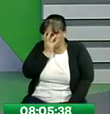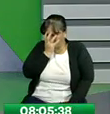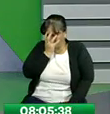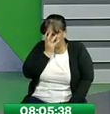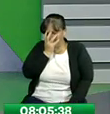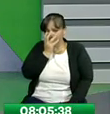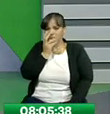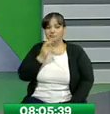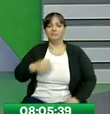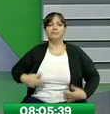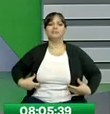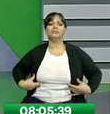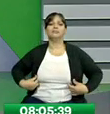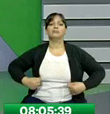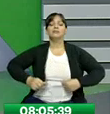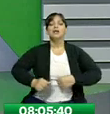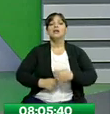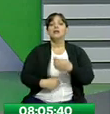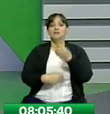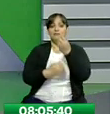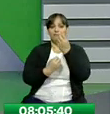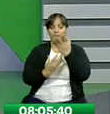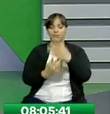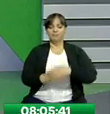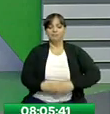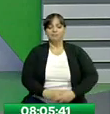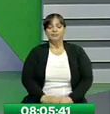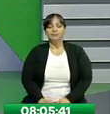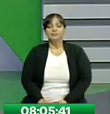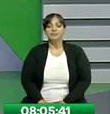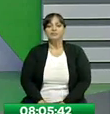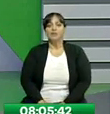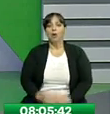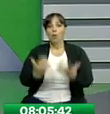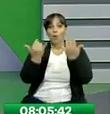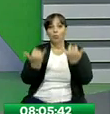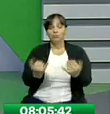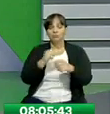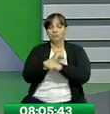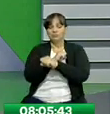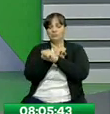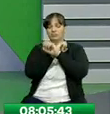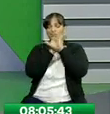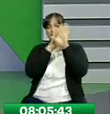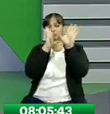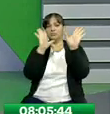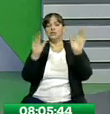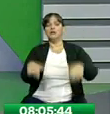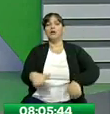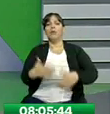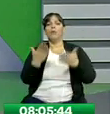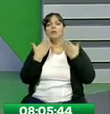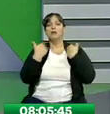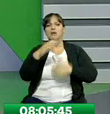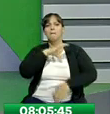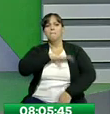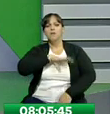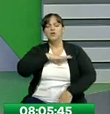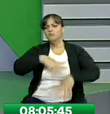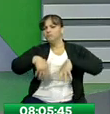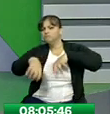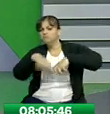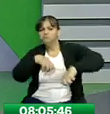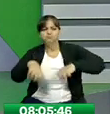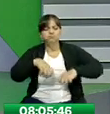les comentamos ahora que deseará de kilos de droga fueron incautados esta madrugada en el puerto marítimo de guayaquil una persona